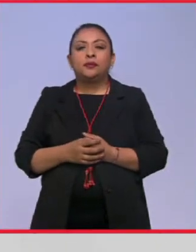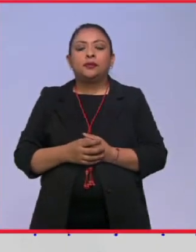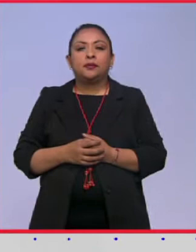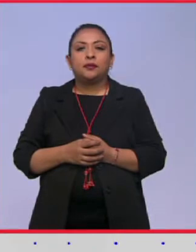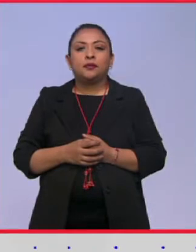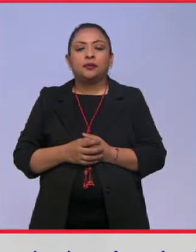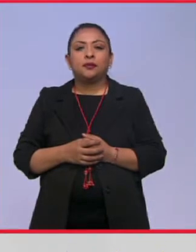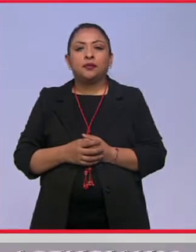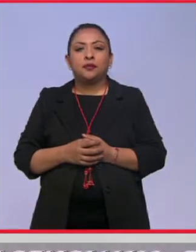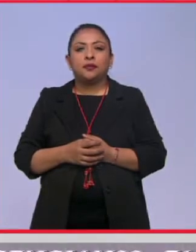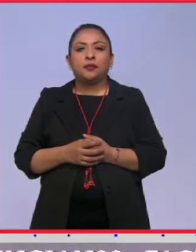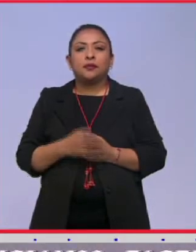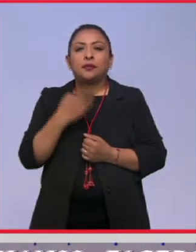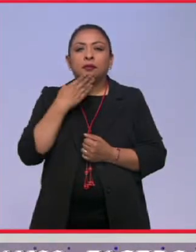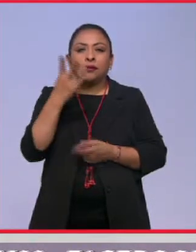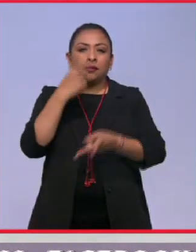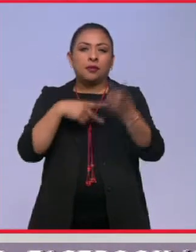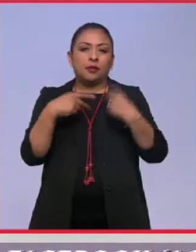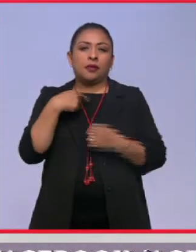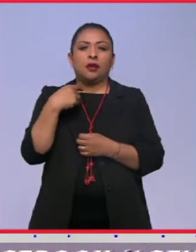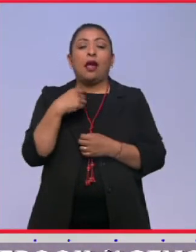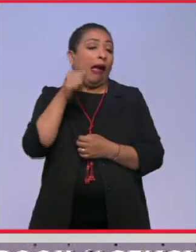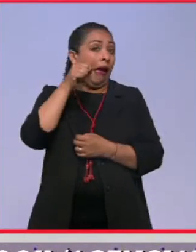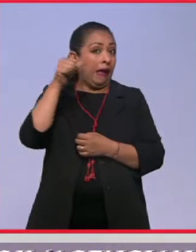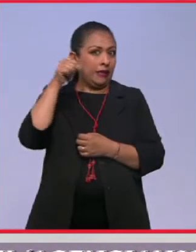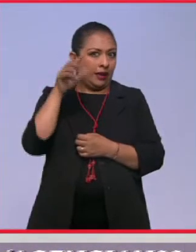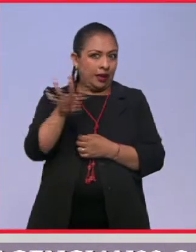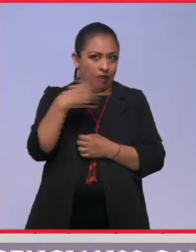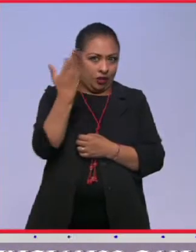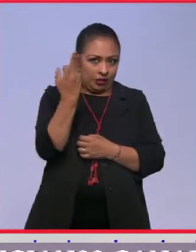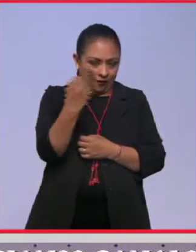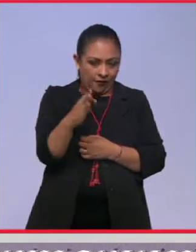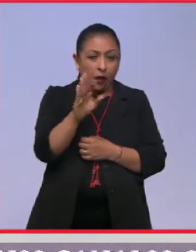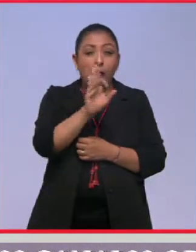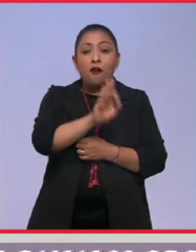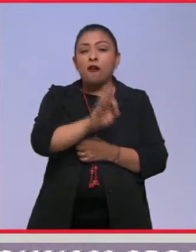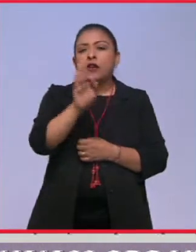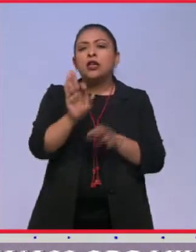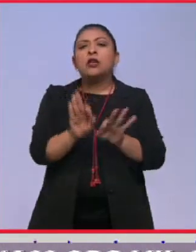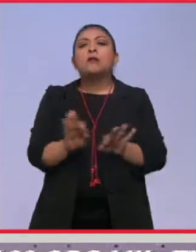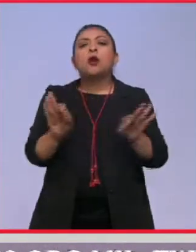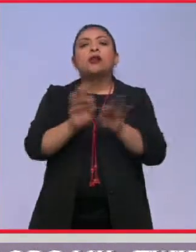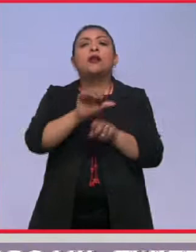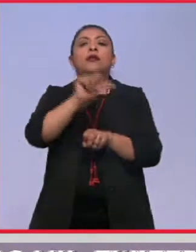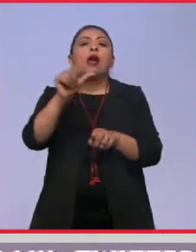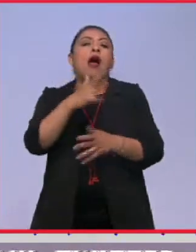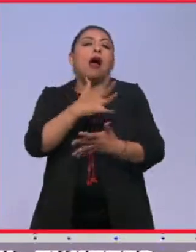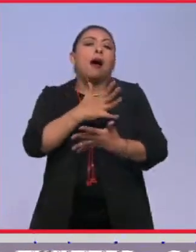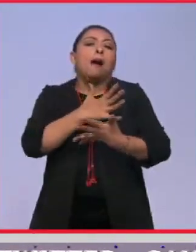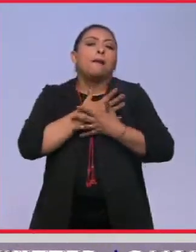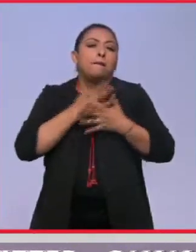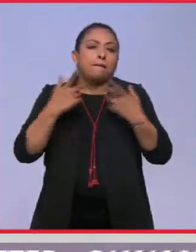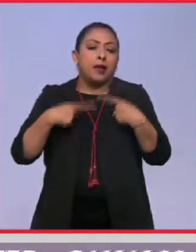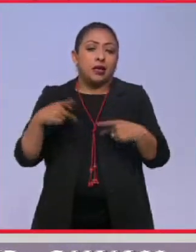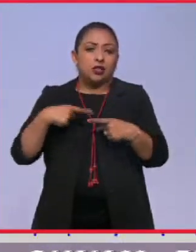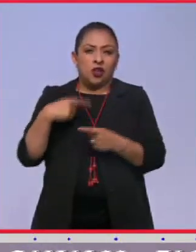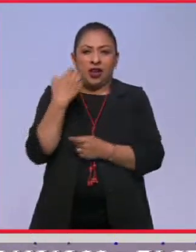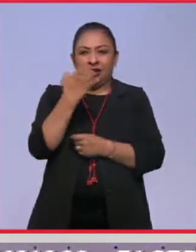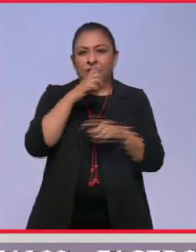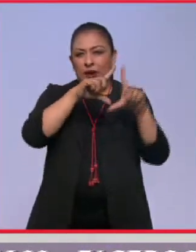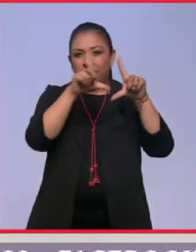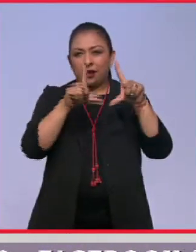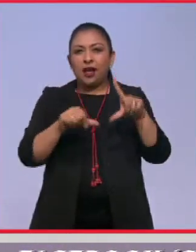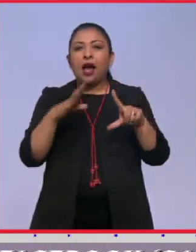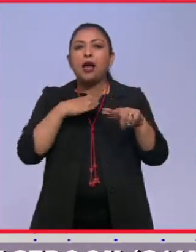bienvenidos a este Colegio Nacional. Ayer, 14 de febrero, fecha significativa para los amorosos, el Colegio Nacional organizó